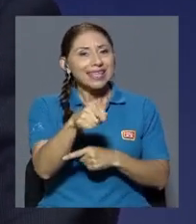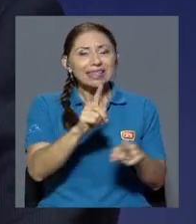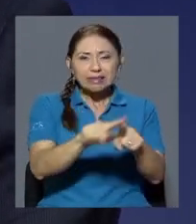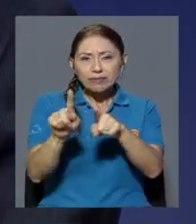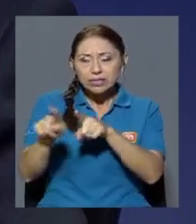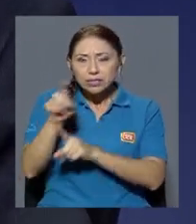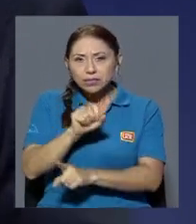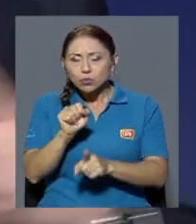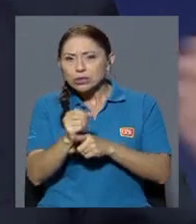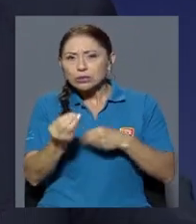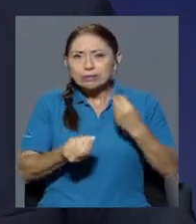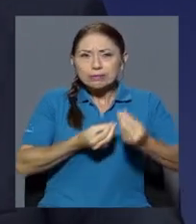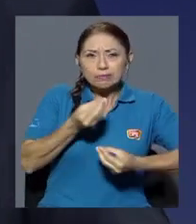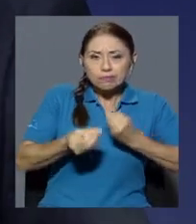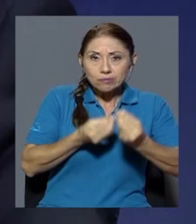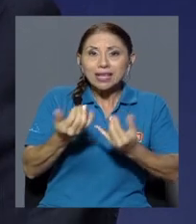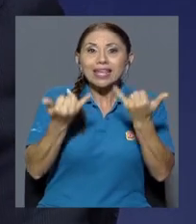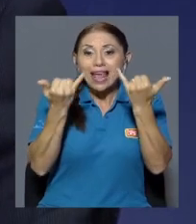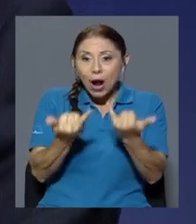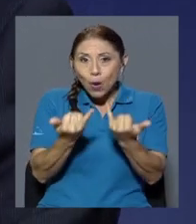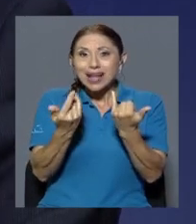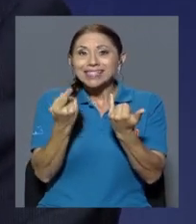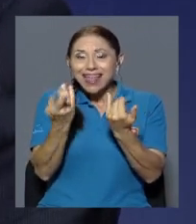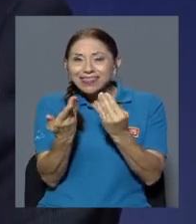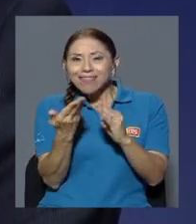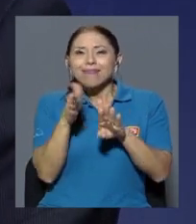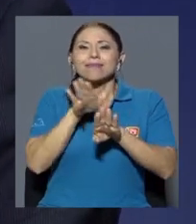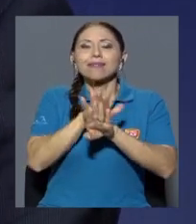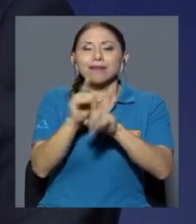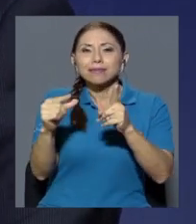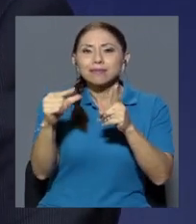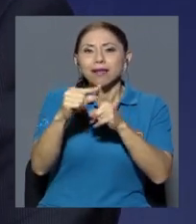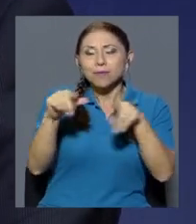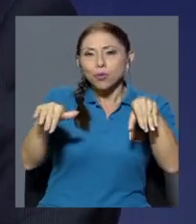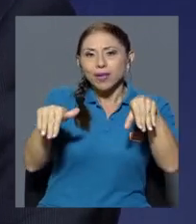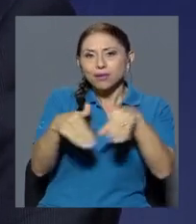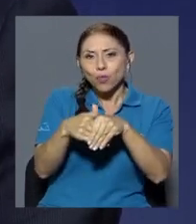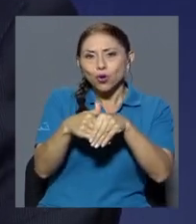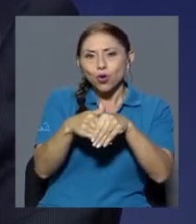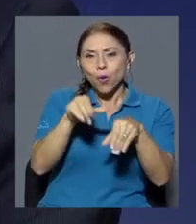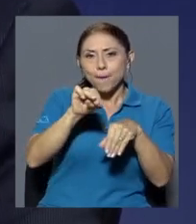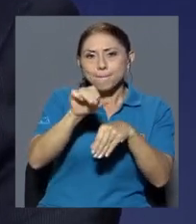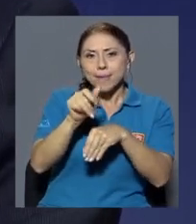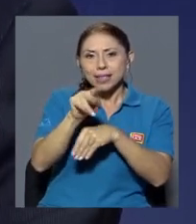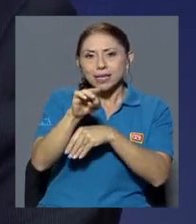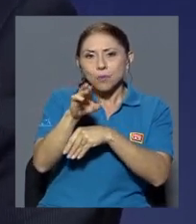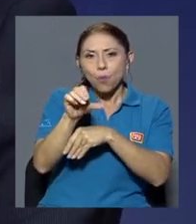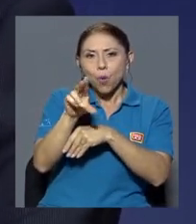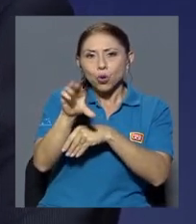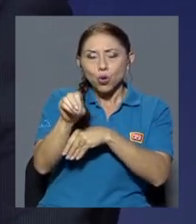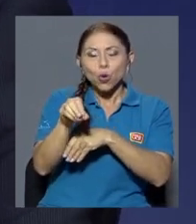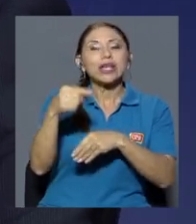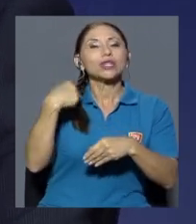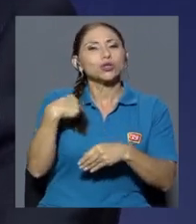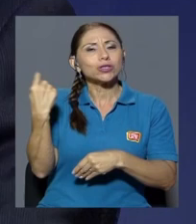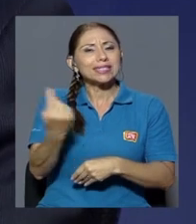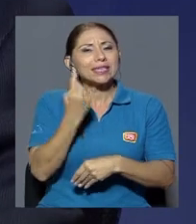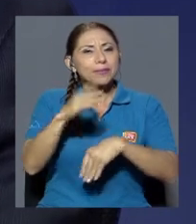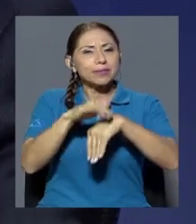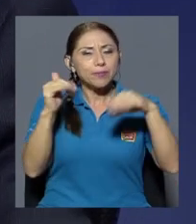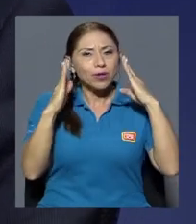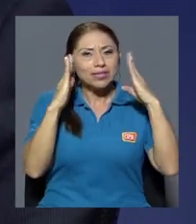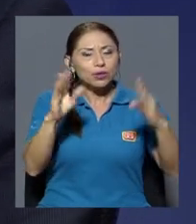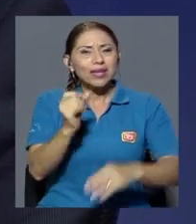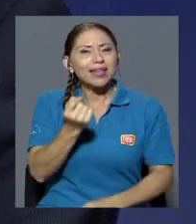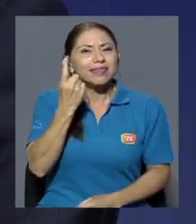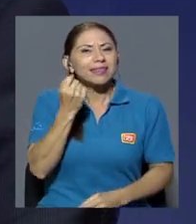disyuntivas que están detrás de ese término matrimonio y donde más bien yo siempre llamaba la atención de entender un poco